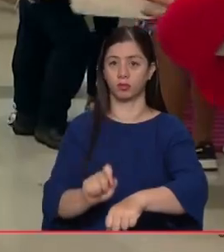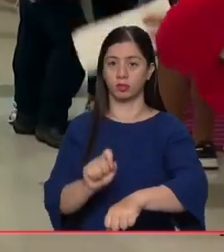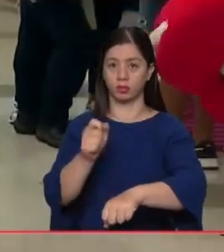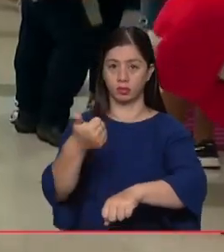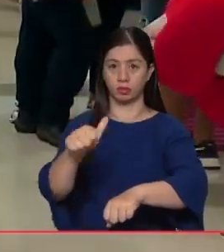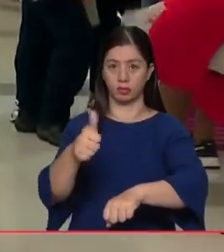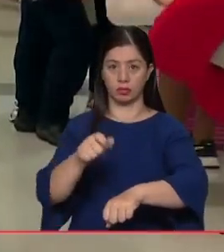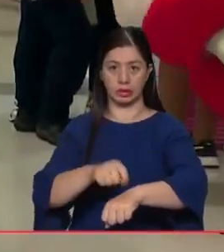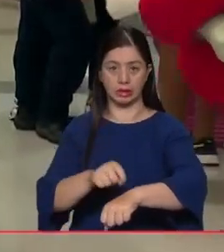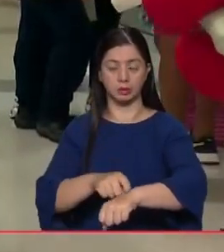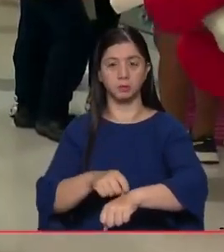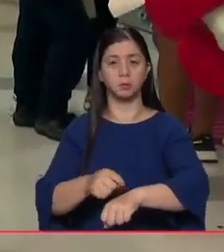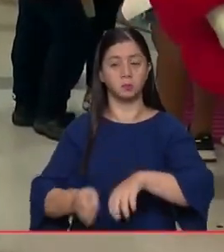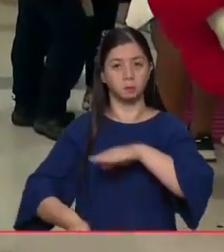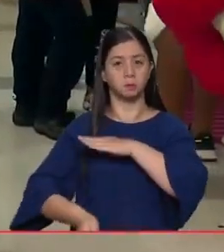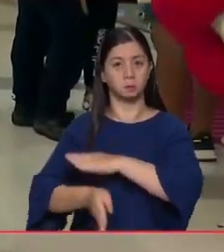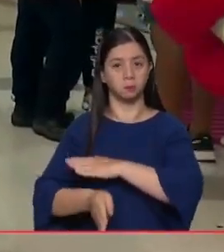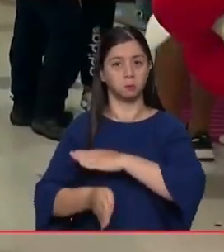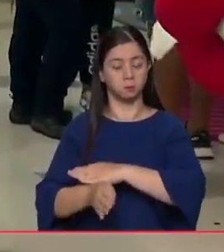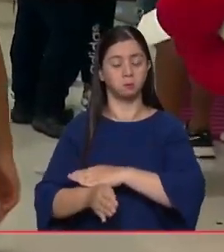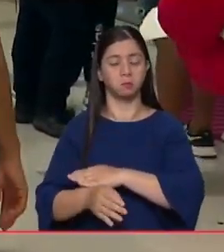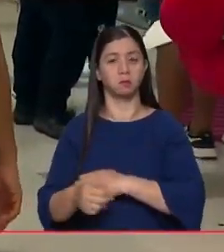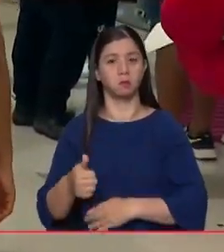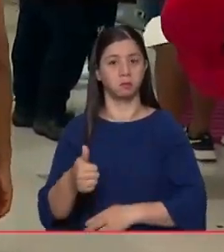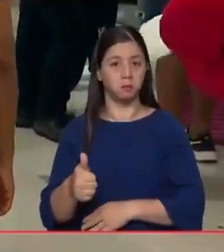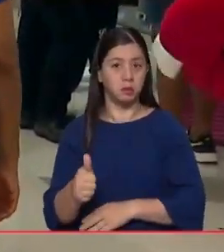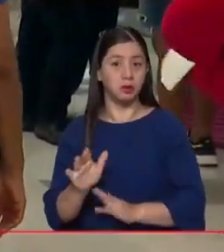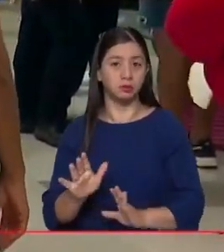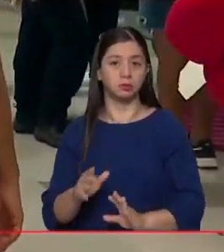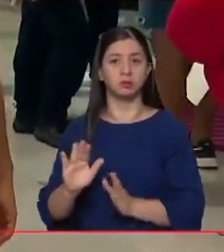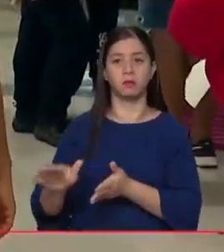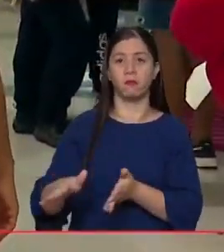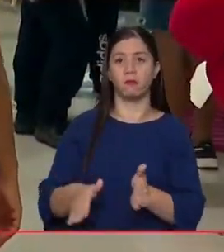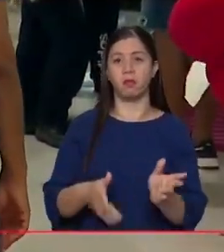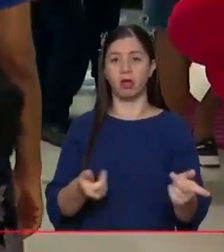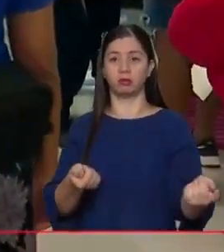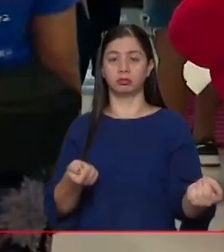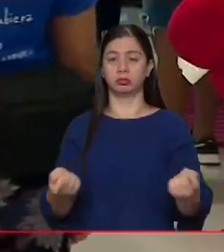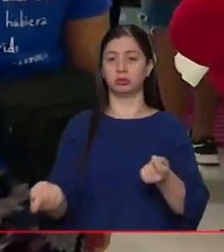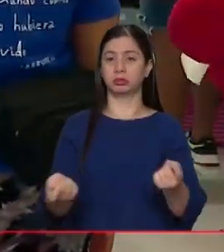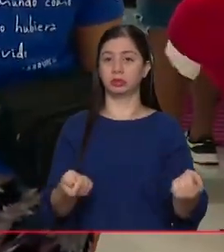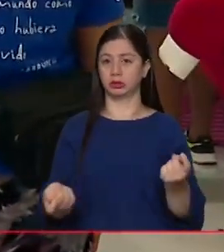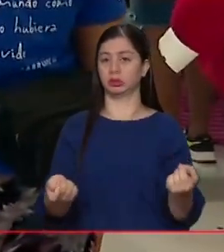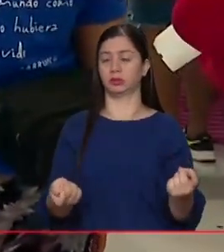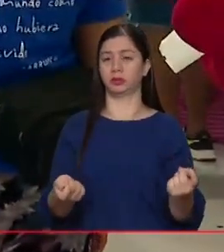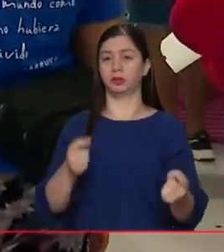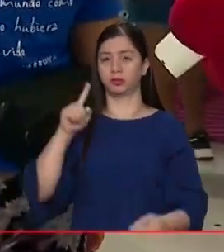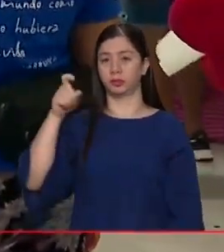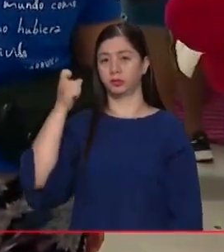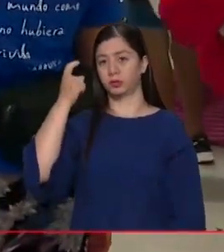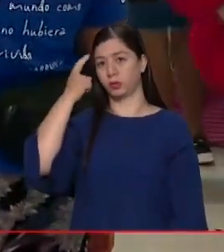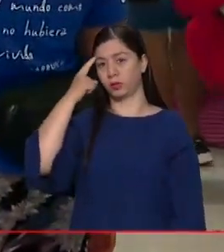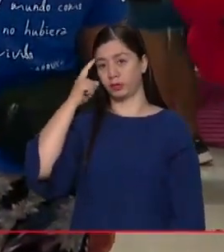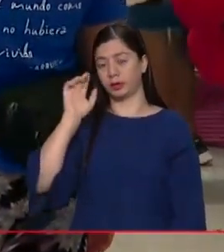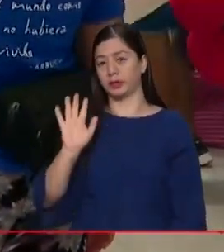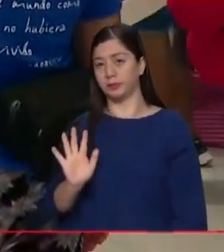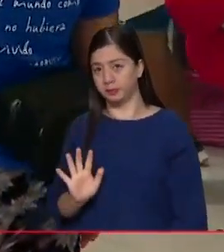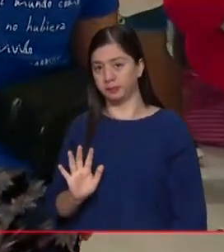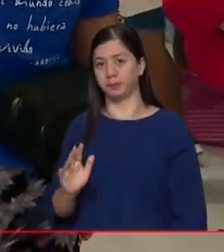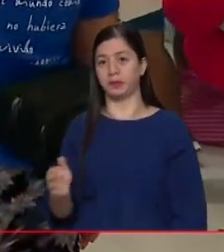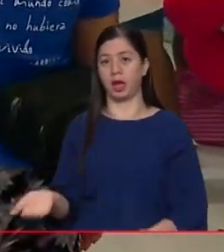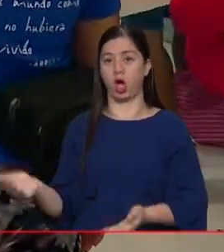7:10 a.m, pues ha avanzado bien. De acuerdo con este plan de contingencia implementado por el gobierno nacional, al menos para